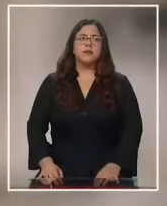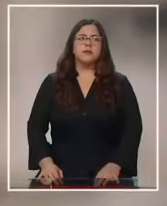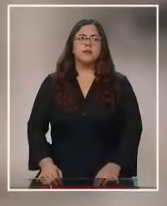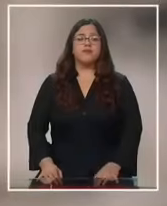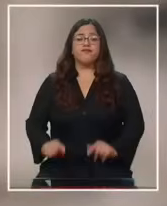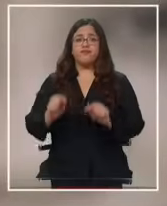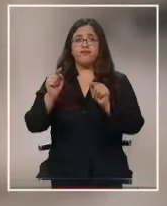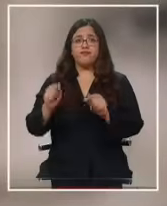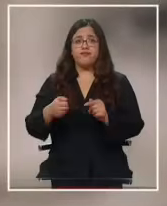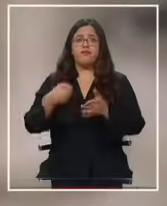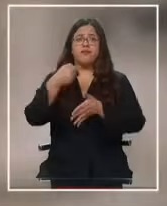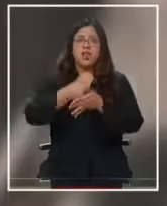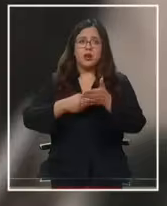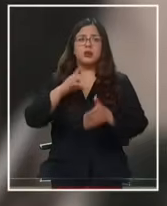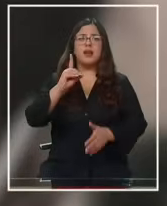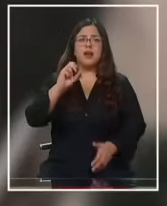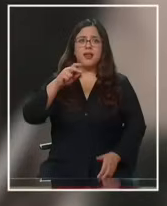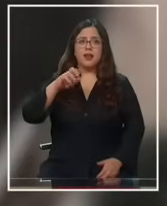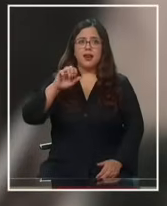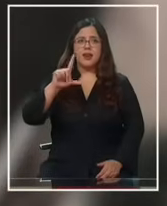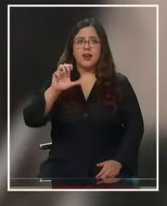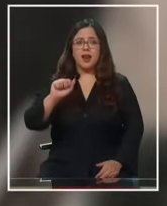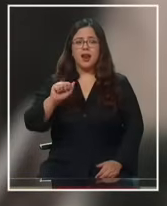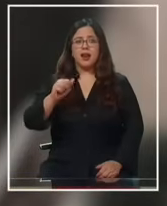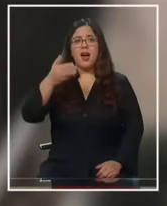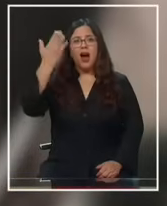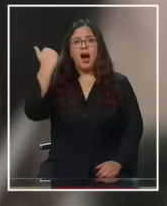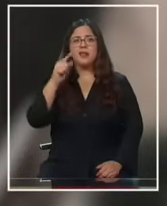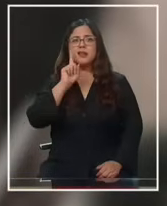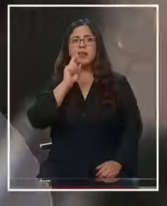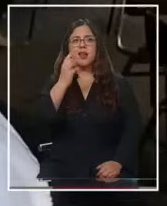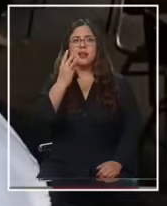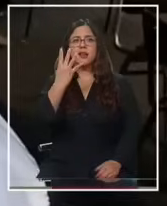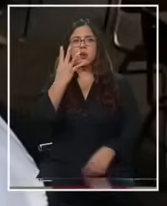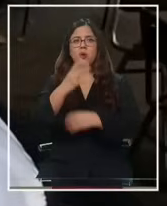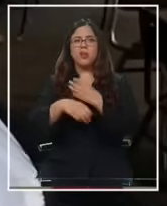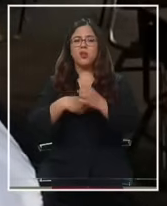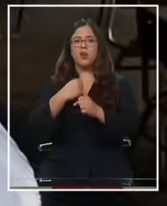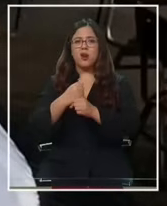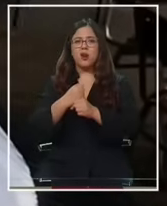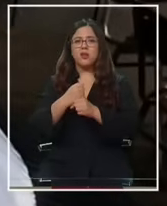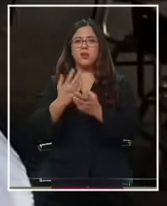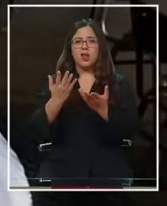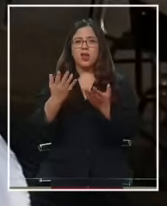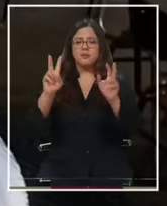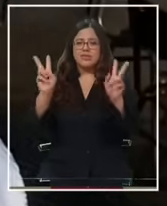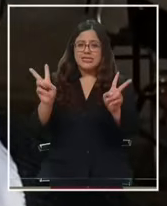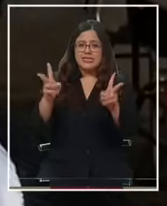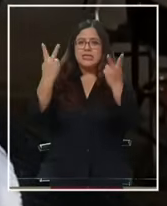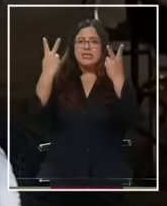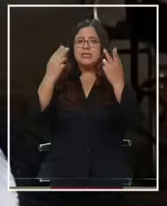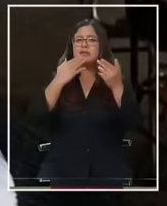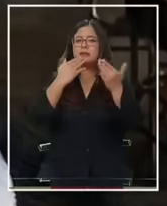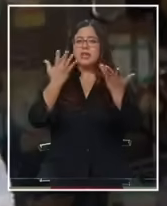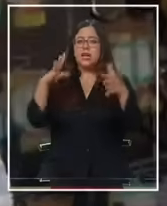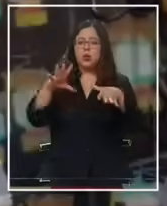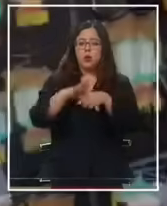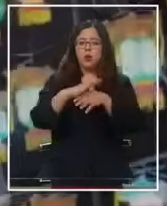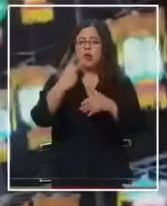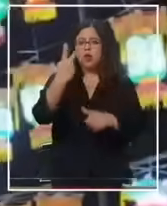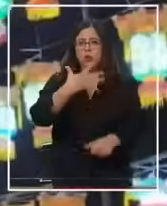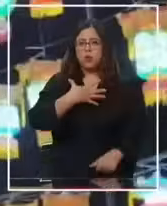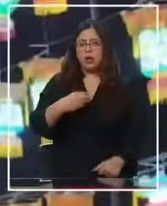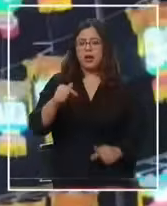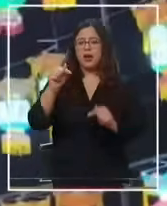Ahí comienza la lucha de Daniela, de entonces solo 34 años, por curarse, por mantenerse junto a sus dos hijas.